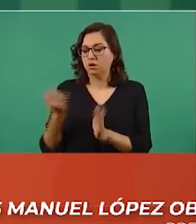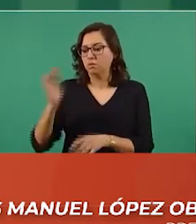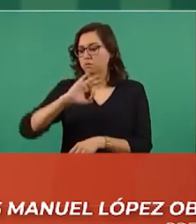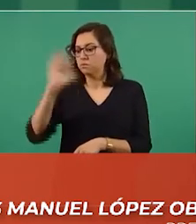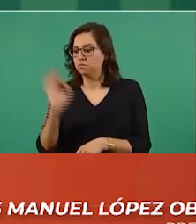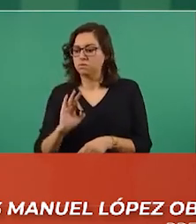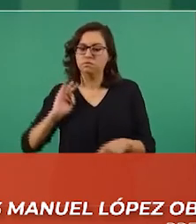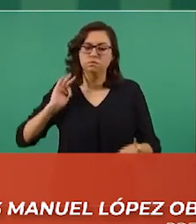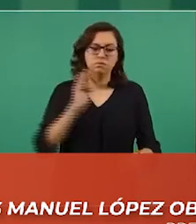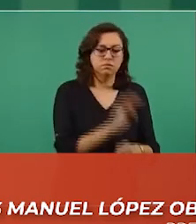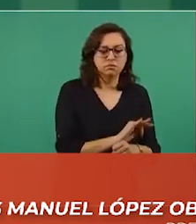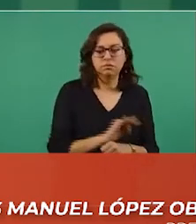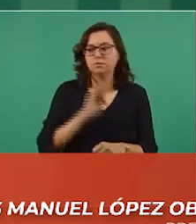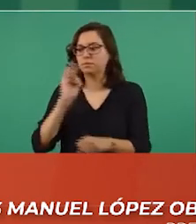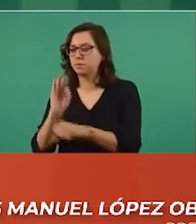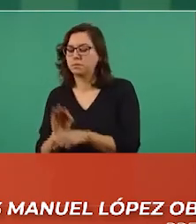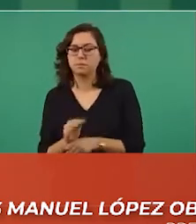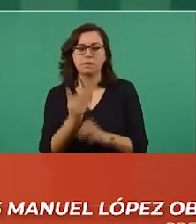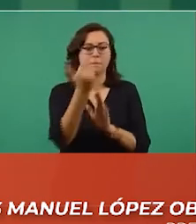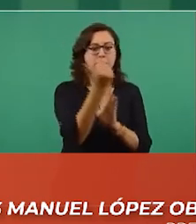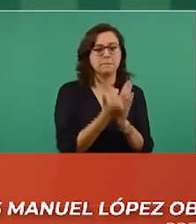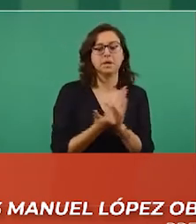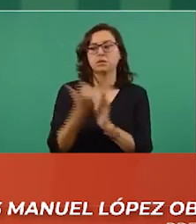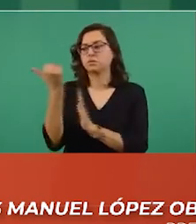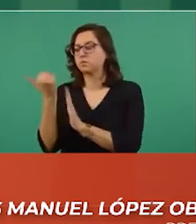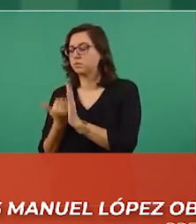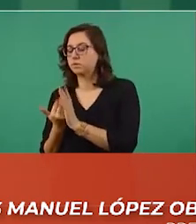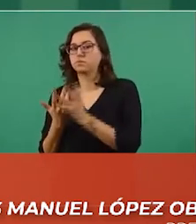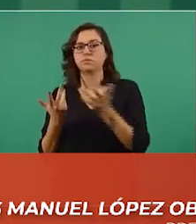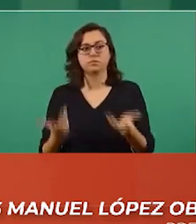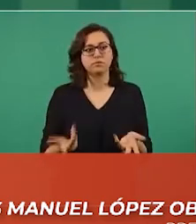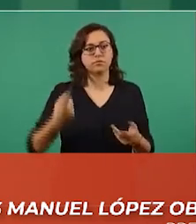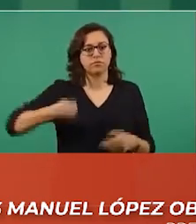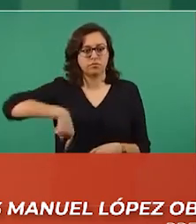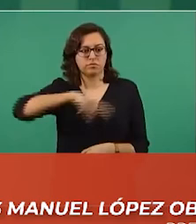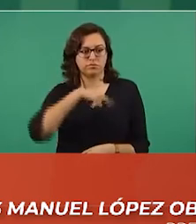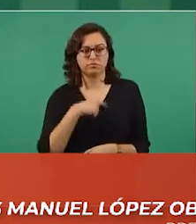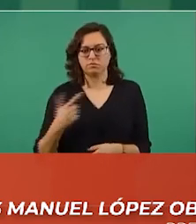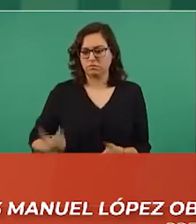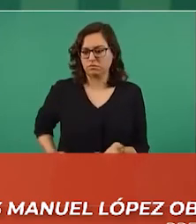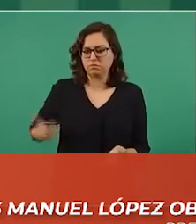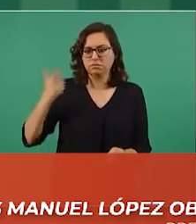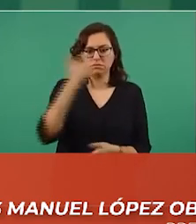y que ese subsidio que se da para que no aumente la gasolina